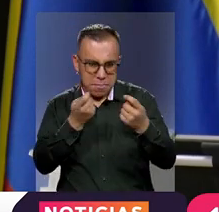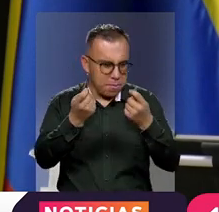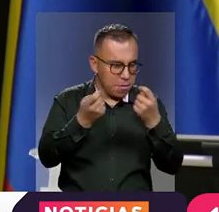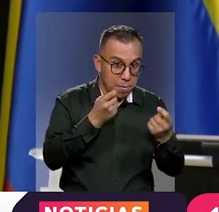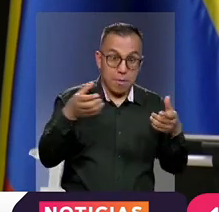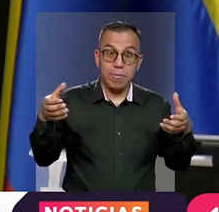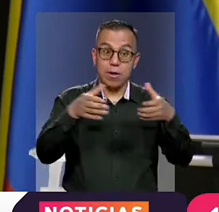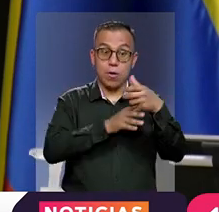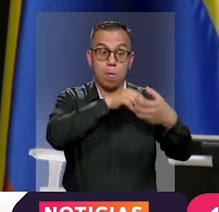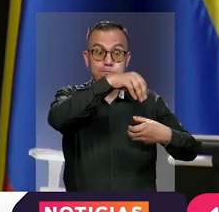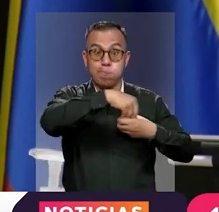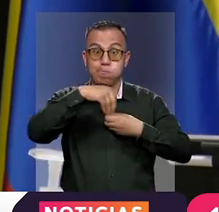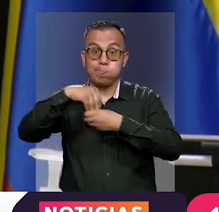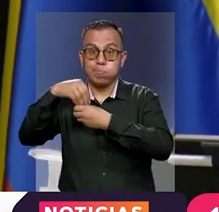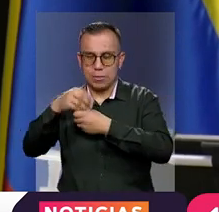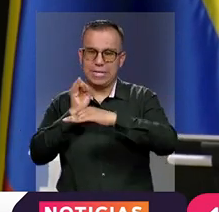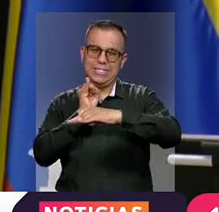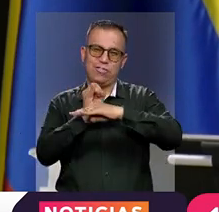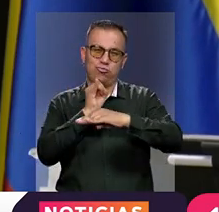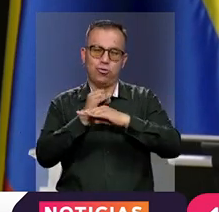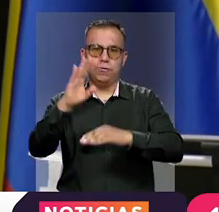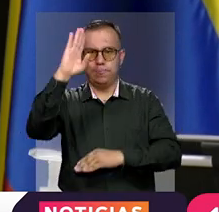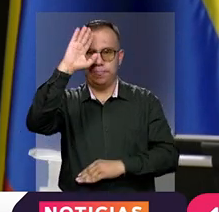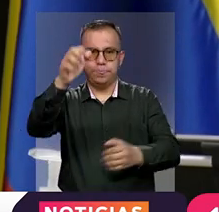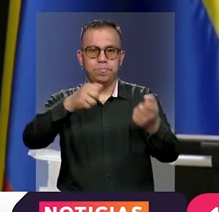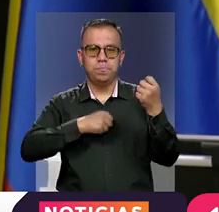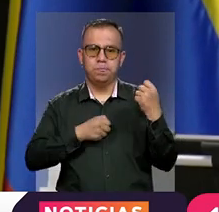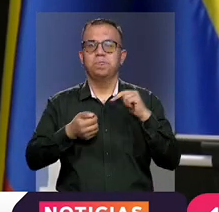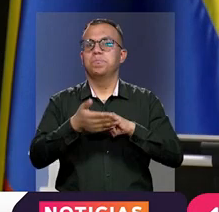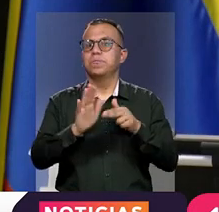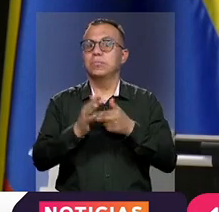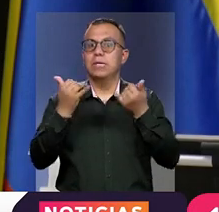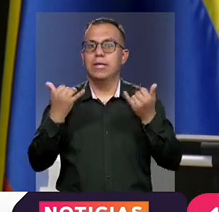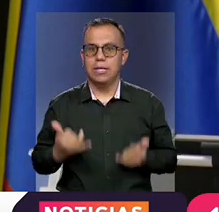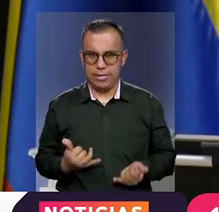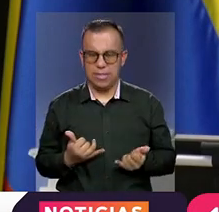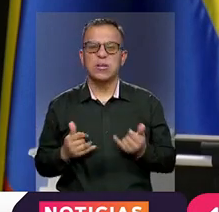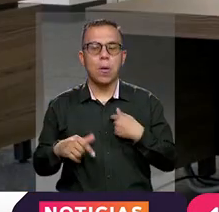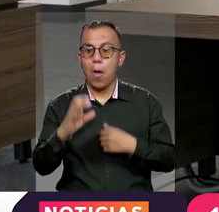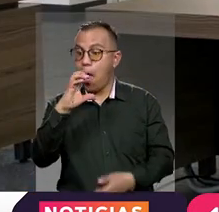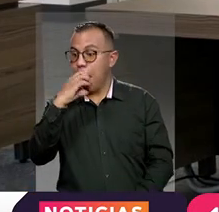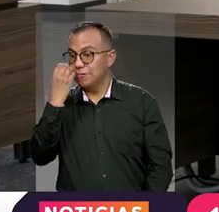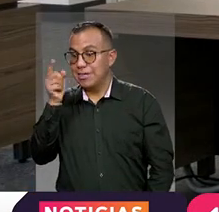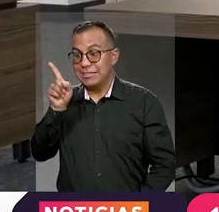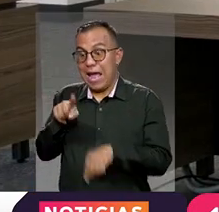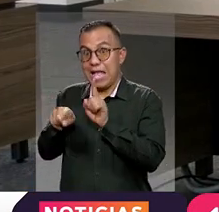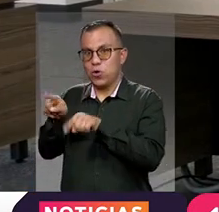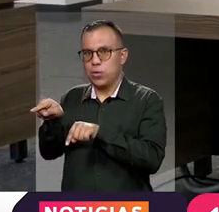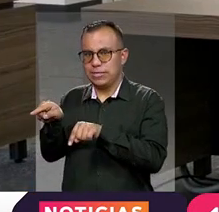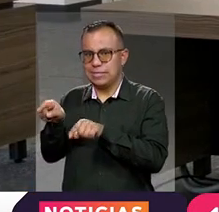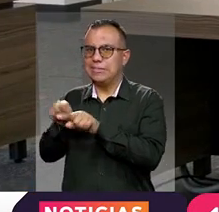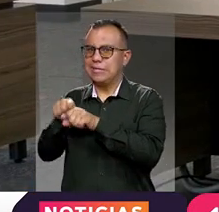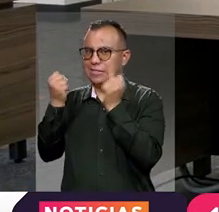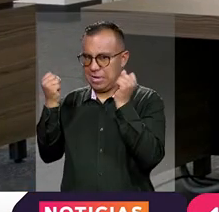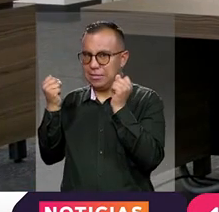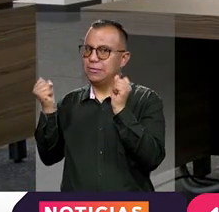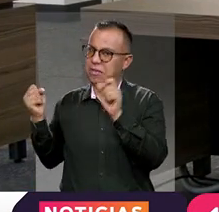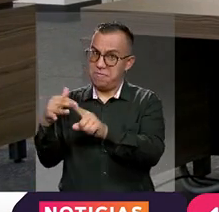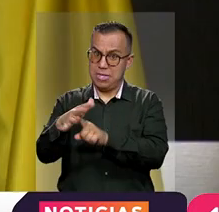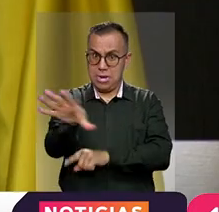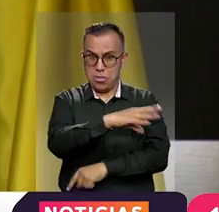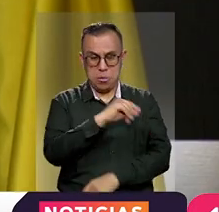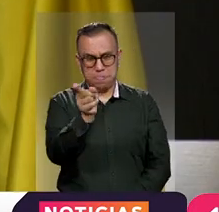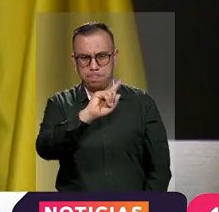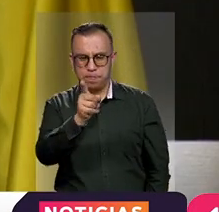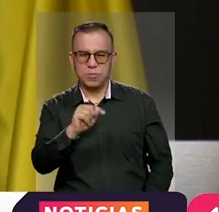unidades militares, no puede ser simplemente fruto de pocas manzanas podridas. El Tribunal de Justicia Transicional reconoció